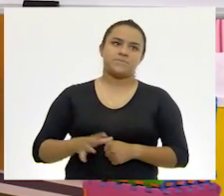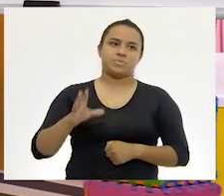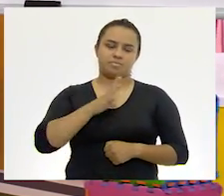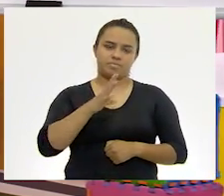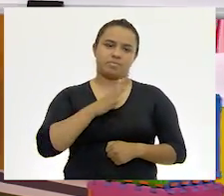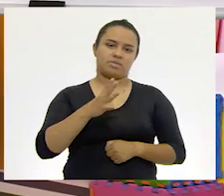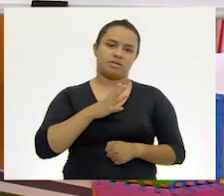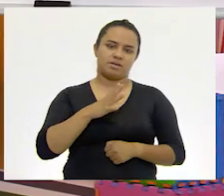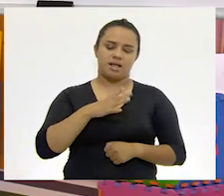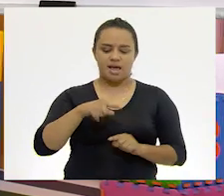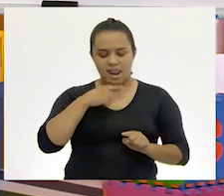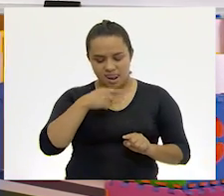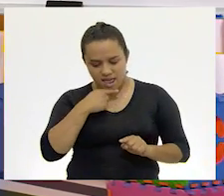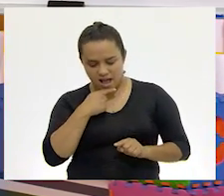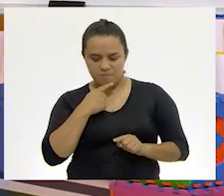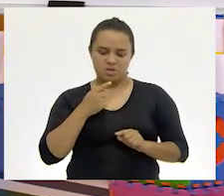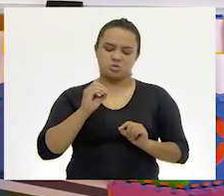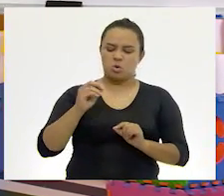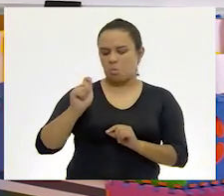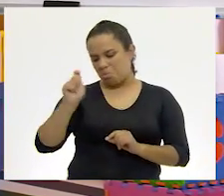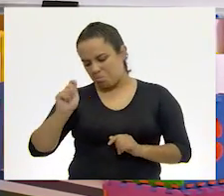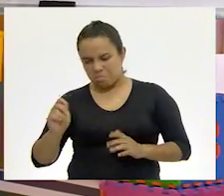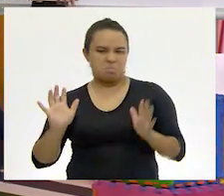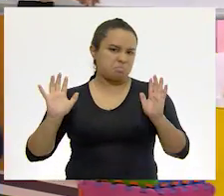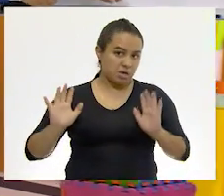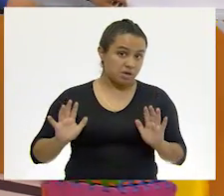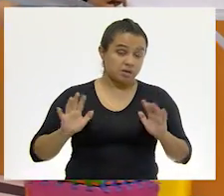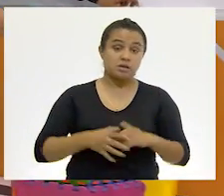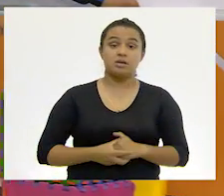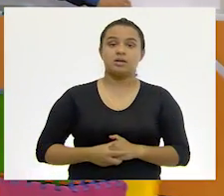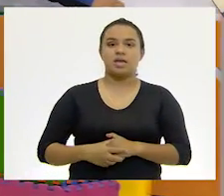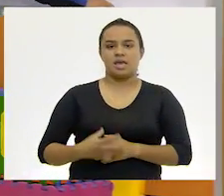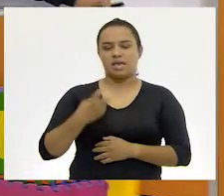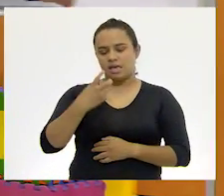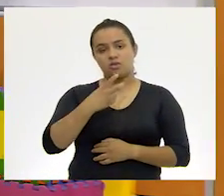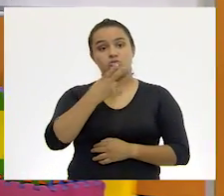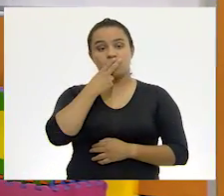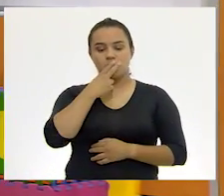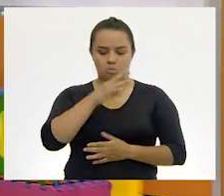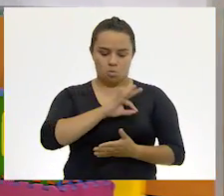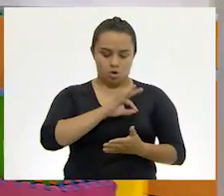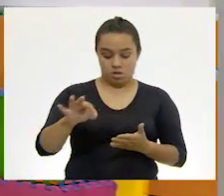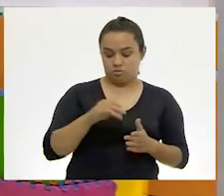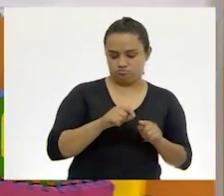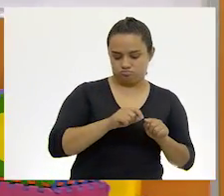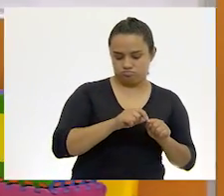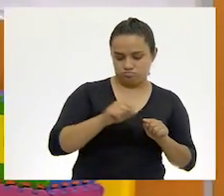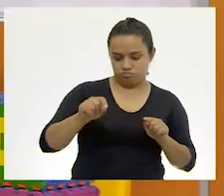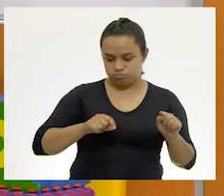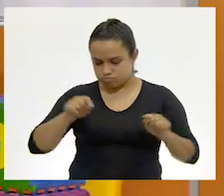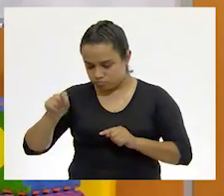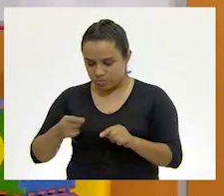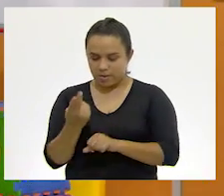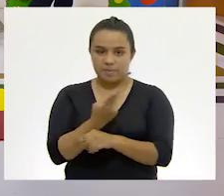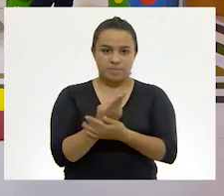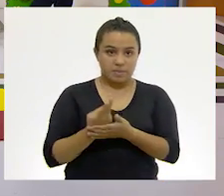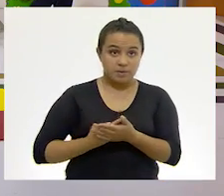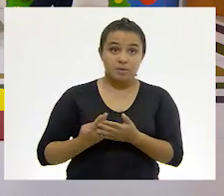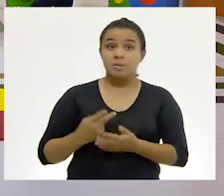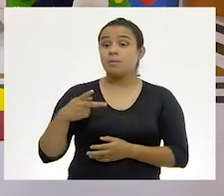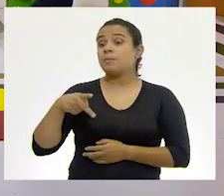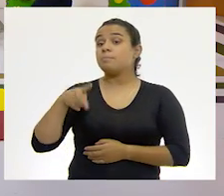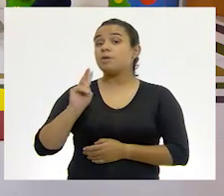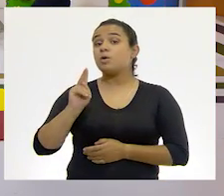un lápiz, un pincel, lo que sea, y eso nos permite trazar los dibujos,